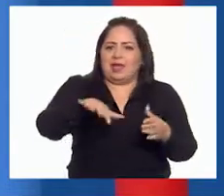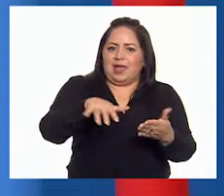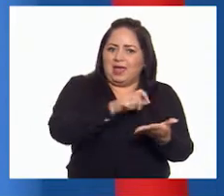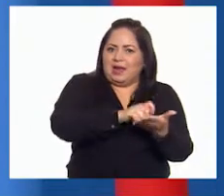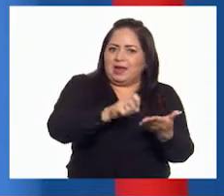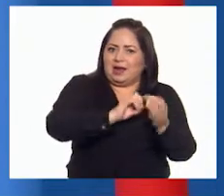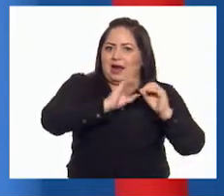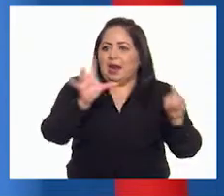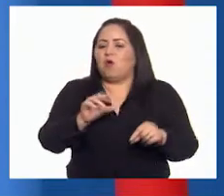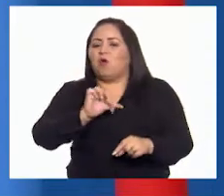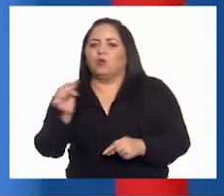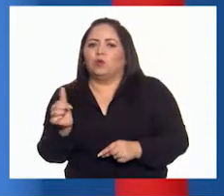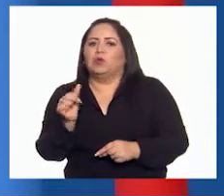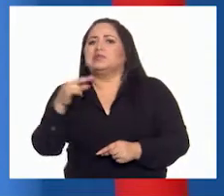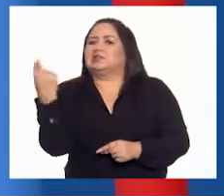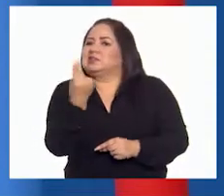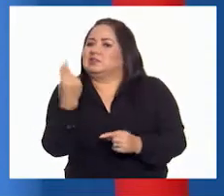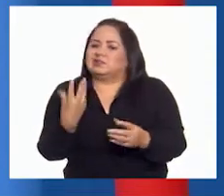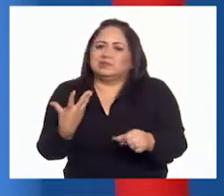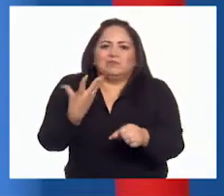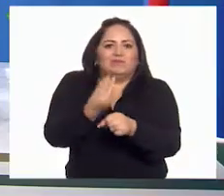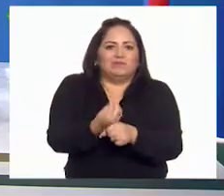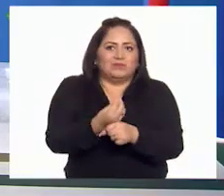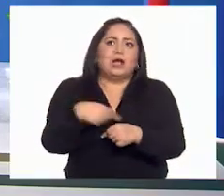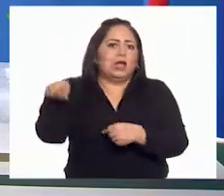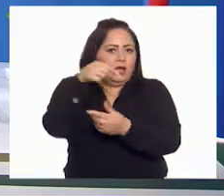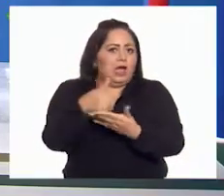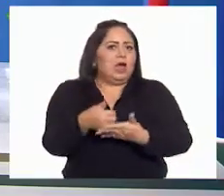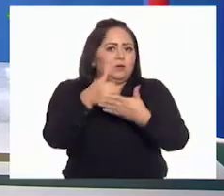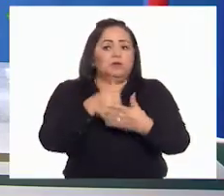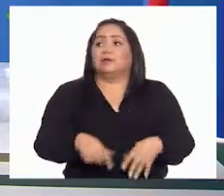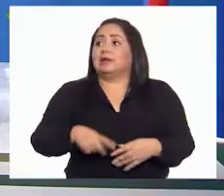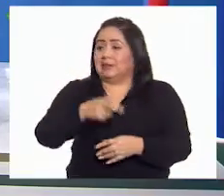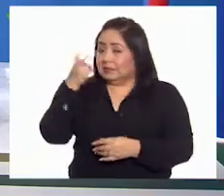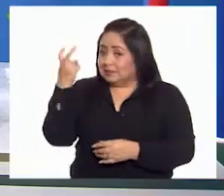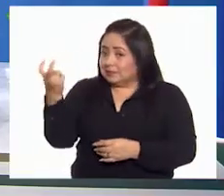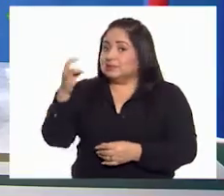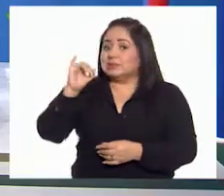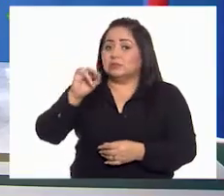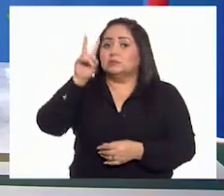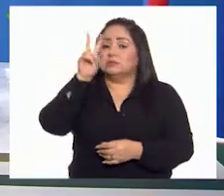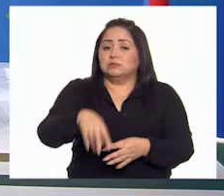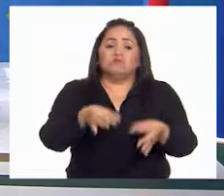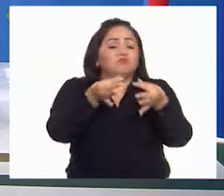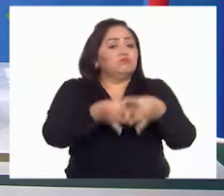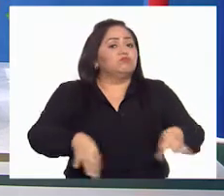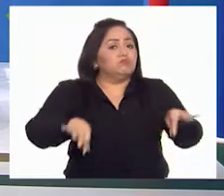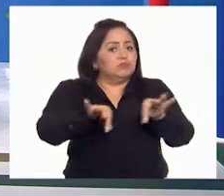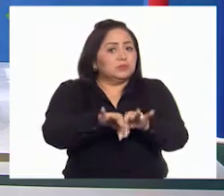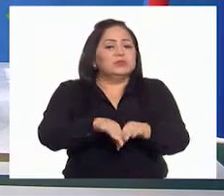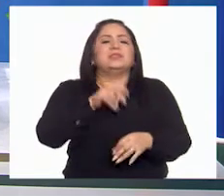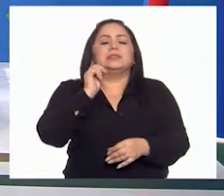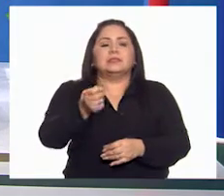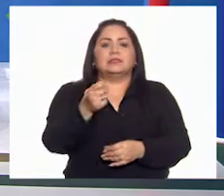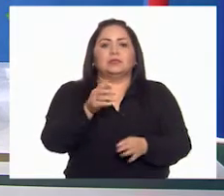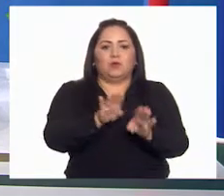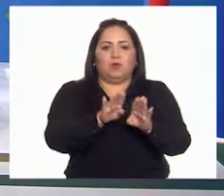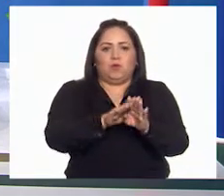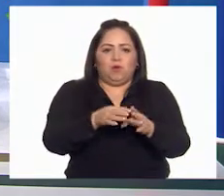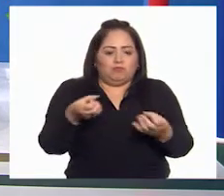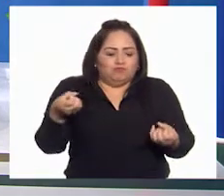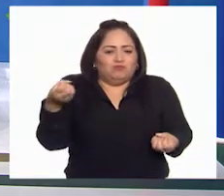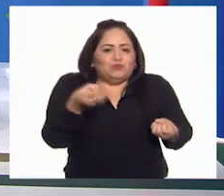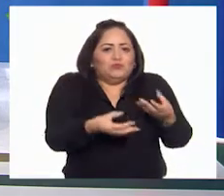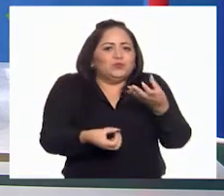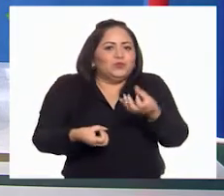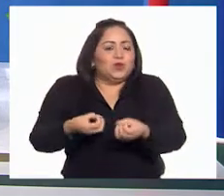tienen claros y cuáles necesitan reforzar. Así es, María. Es muy importante contar con esta